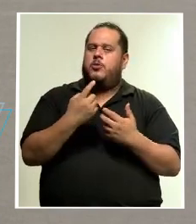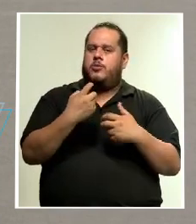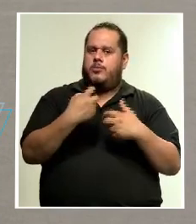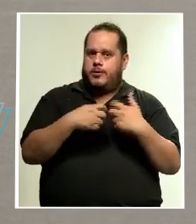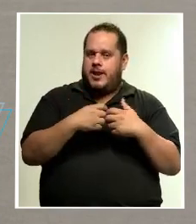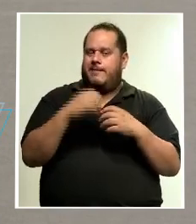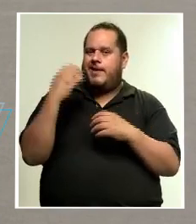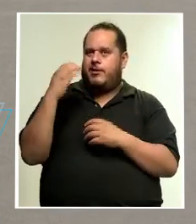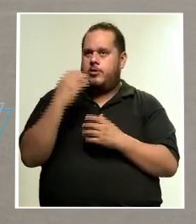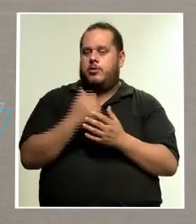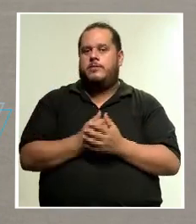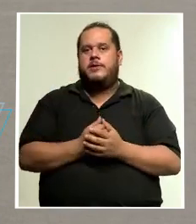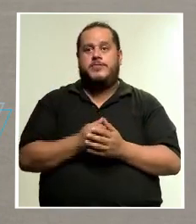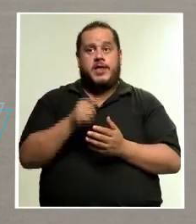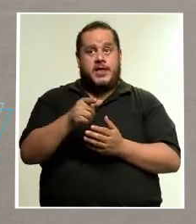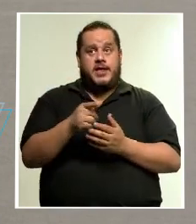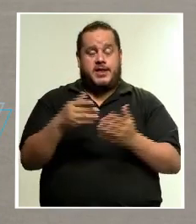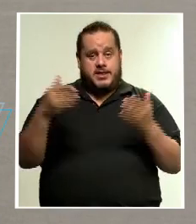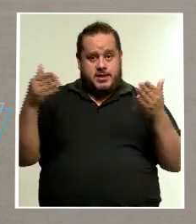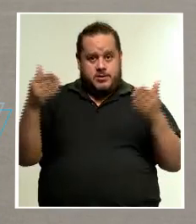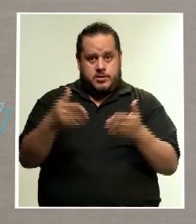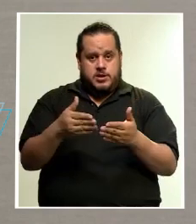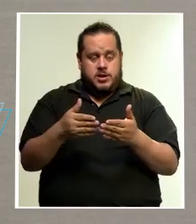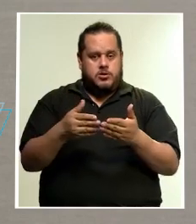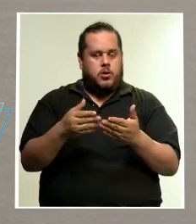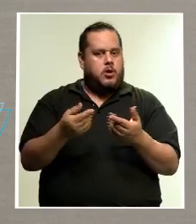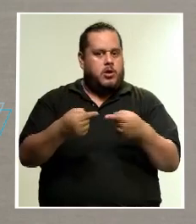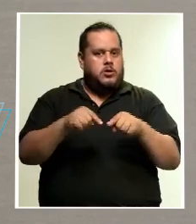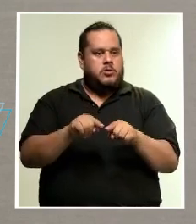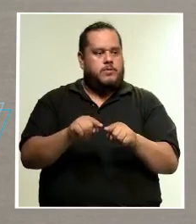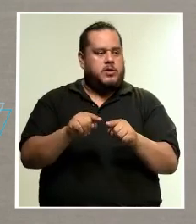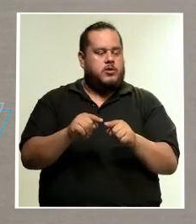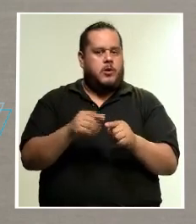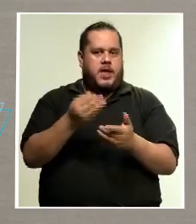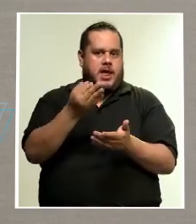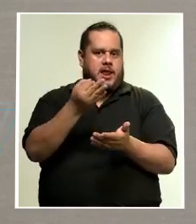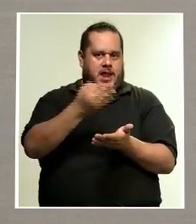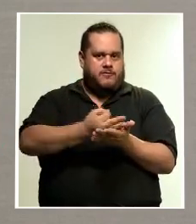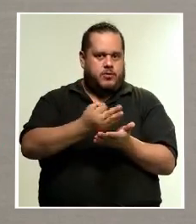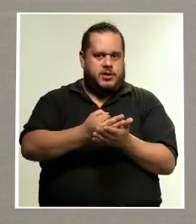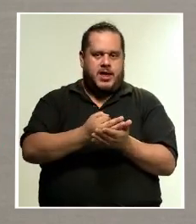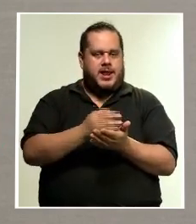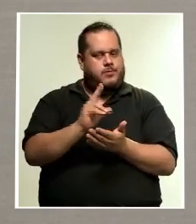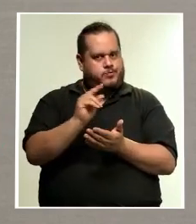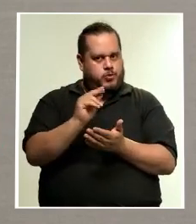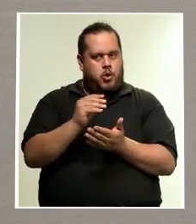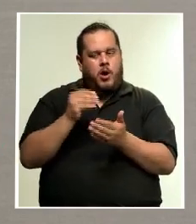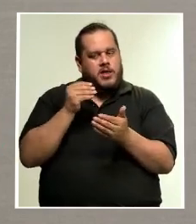¿cierto? Esta concentración no se dio en la zona de frontera específicamente, sino cerca a